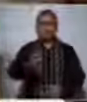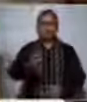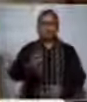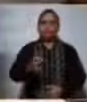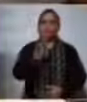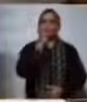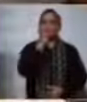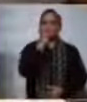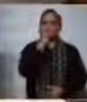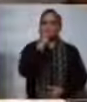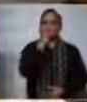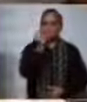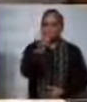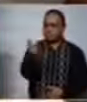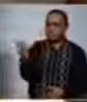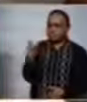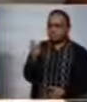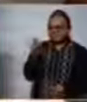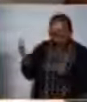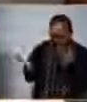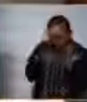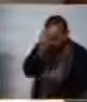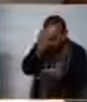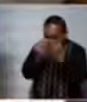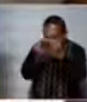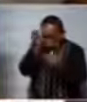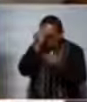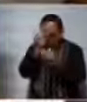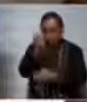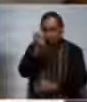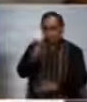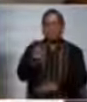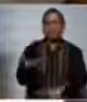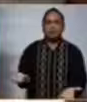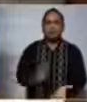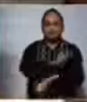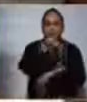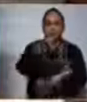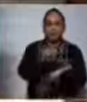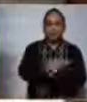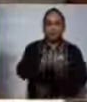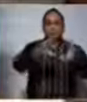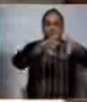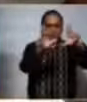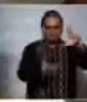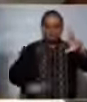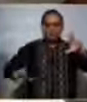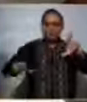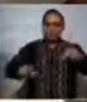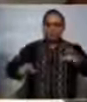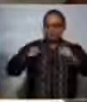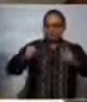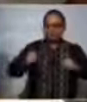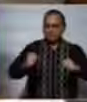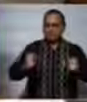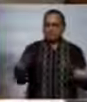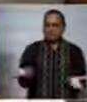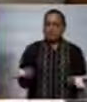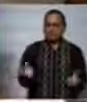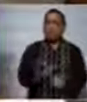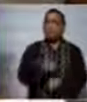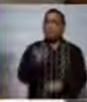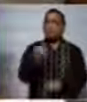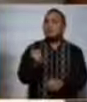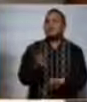policías están tomando cursos precisamente para uso de la fuerza, conforme a la ley nacional de uso de la fuerza, para emplearla de